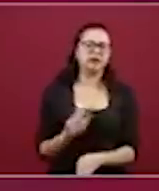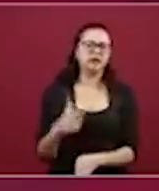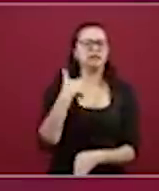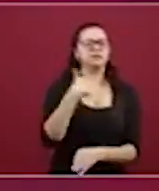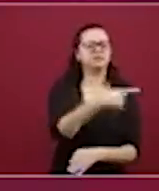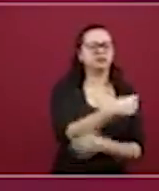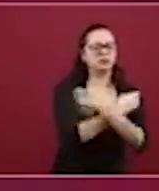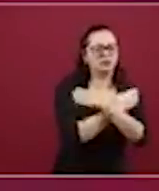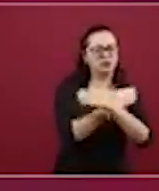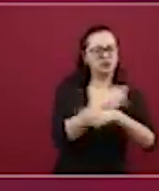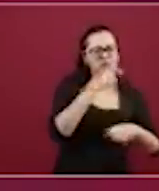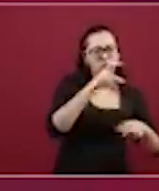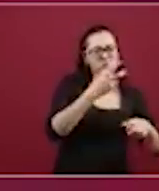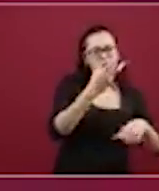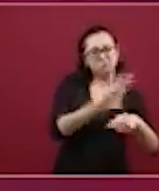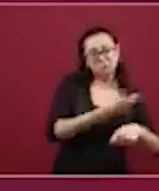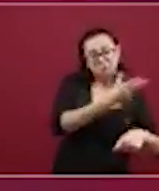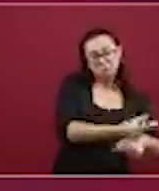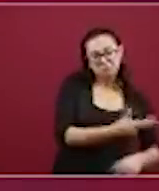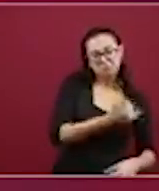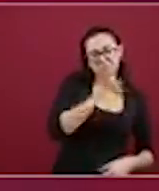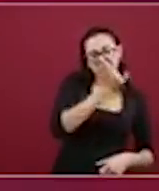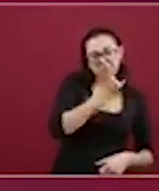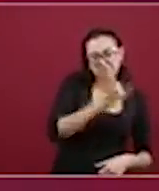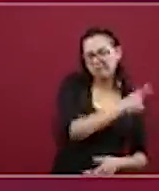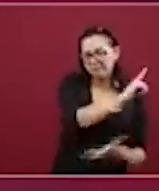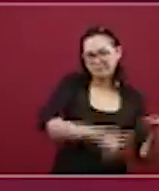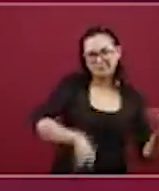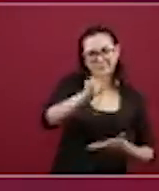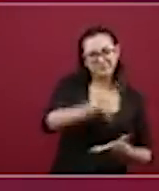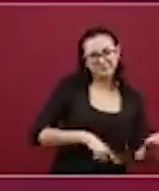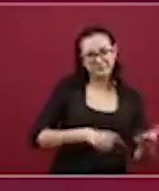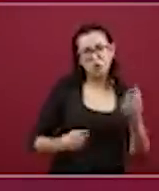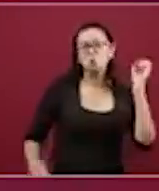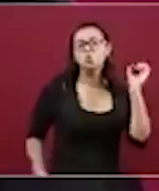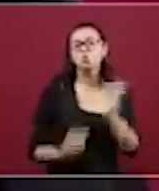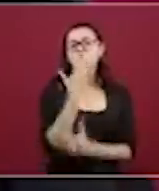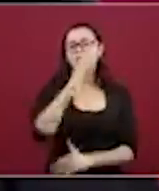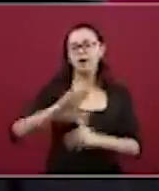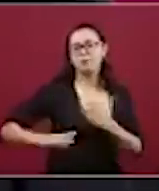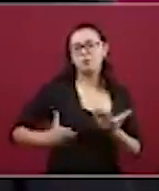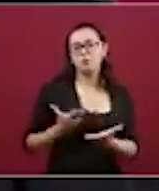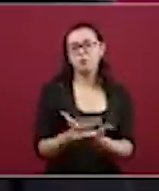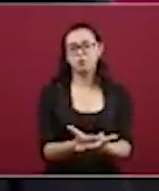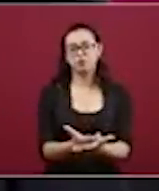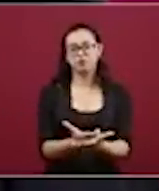mal llamada reforma educativa y hace una propuesta nueva,